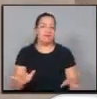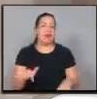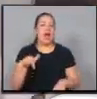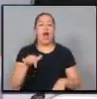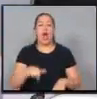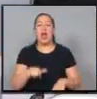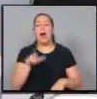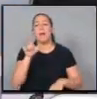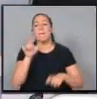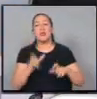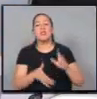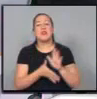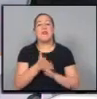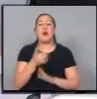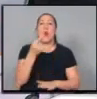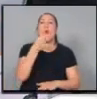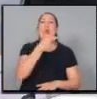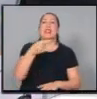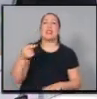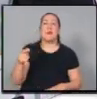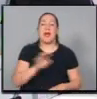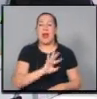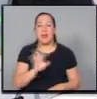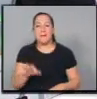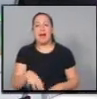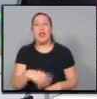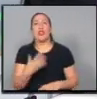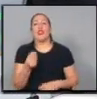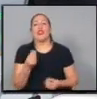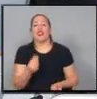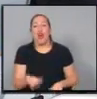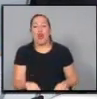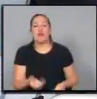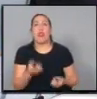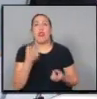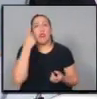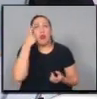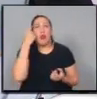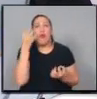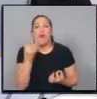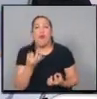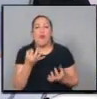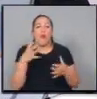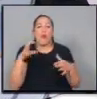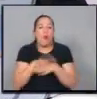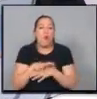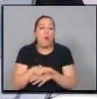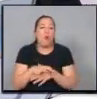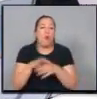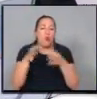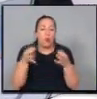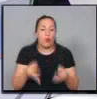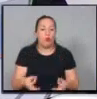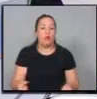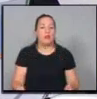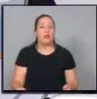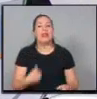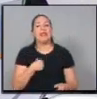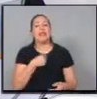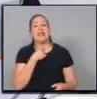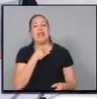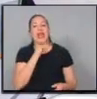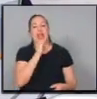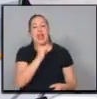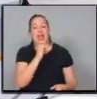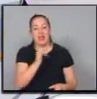gente se va algunos días, máximo una semana. Entonces tenés que invocarle con la habilidad de un adivinador. Sí, yo le quiero hablar a Noralis como mujer.